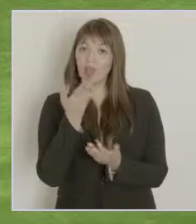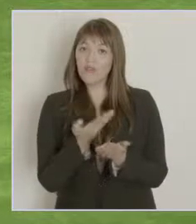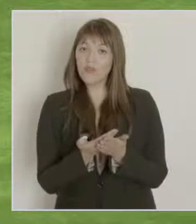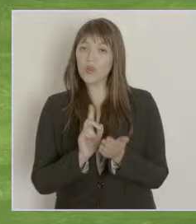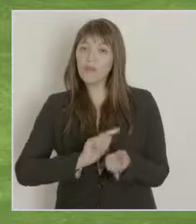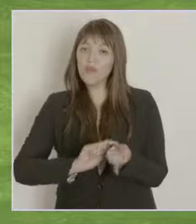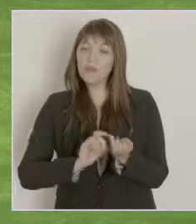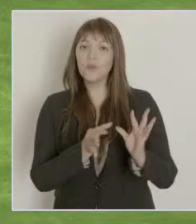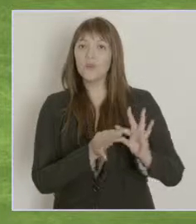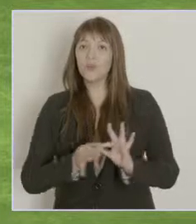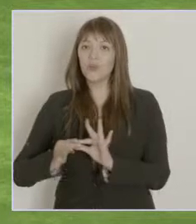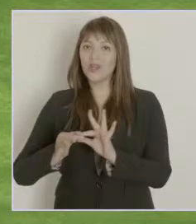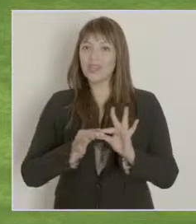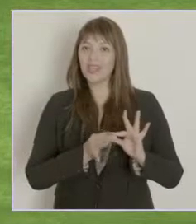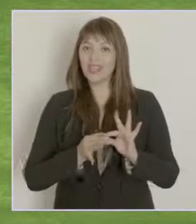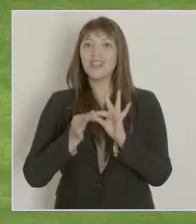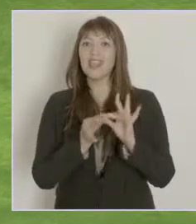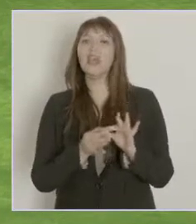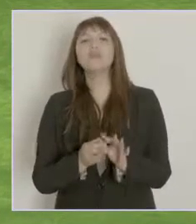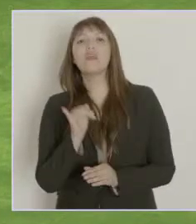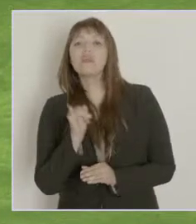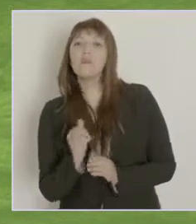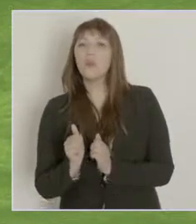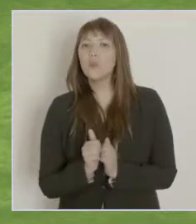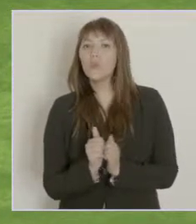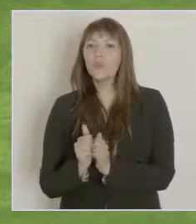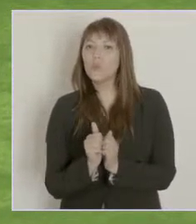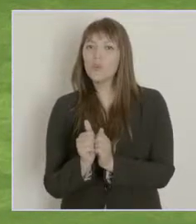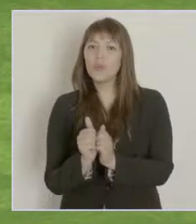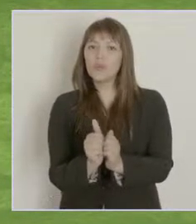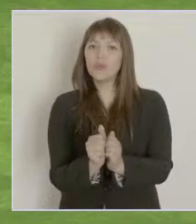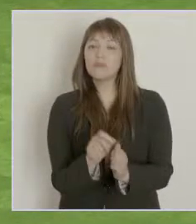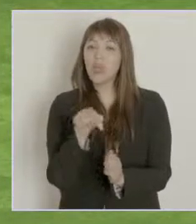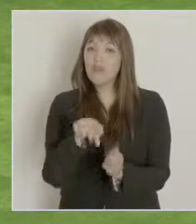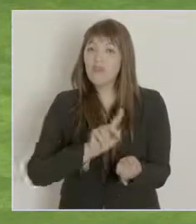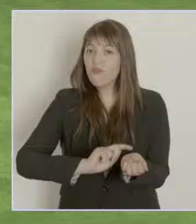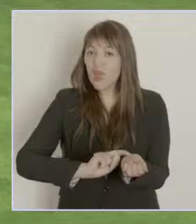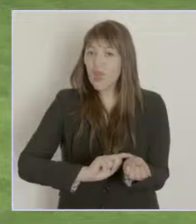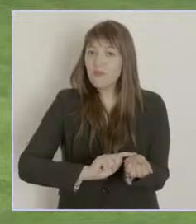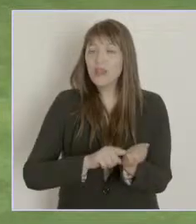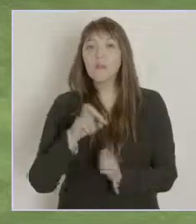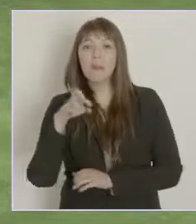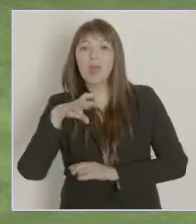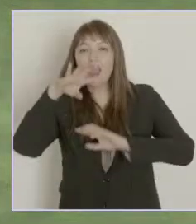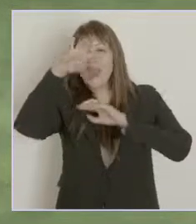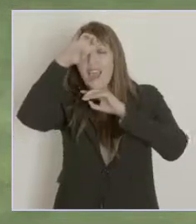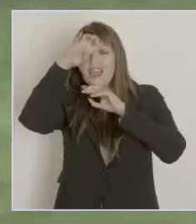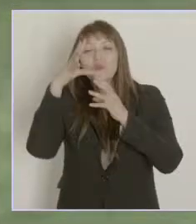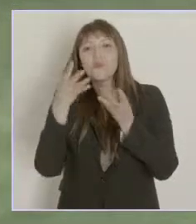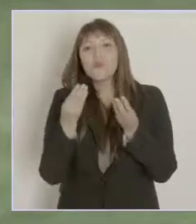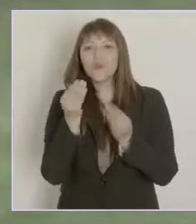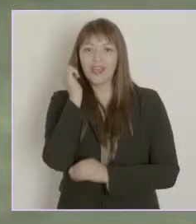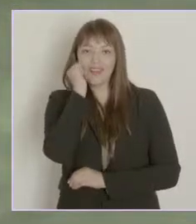Había una vez una familia muy unida y andaban siempre juntos. En esta familia estaba el papá gato, que